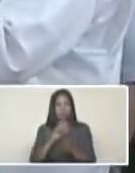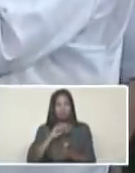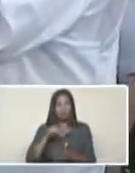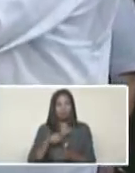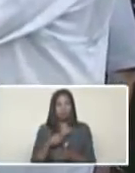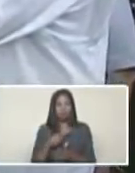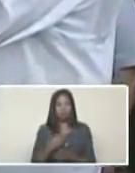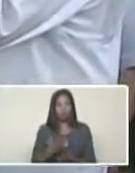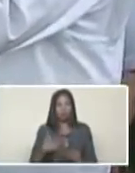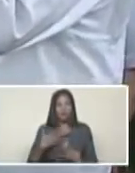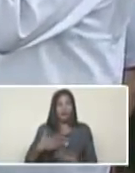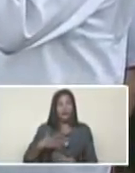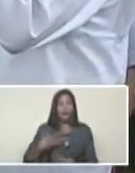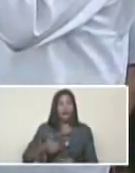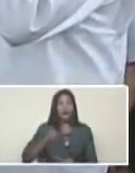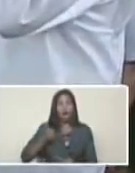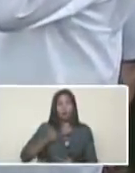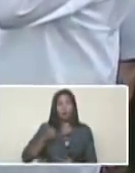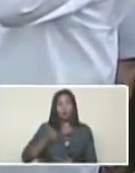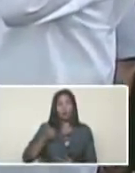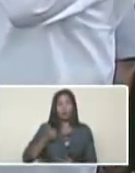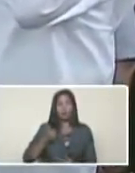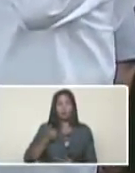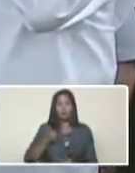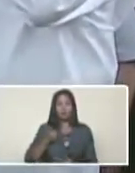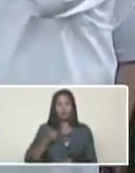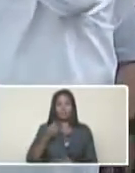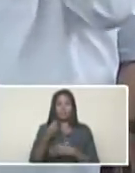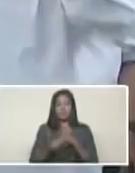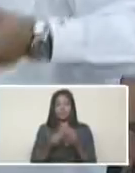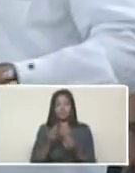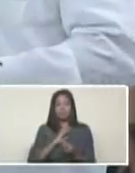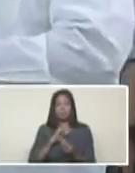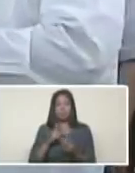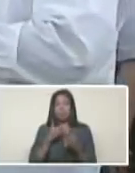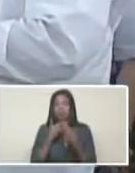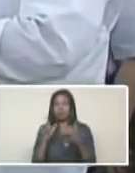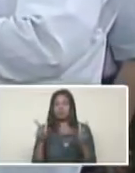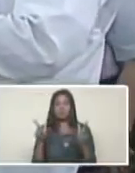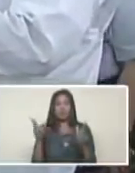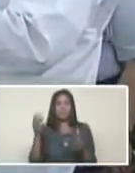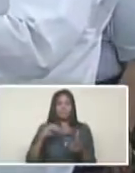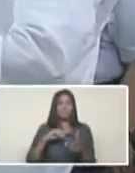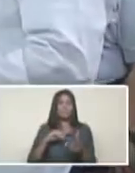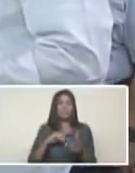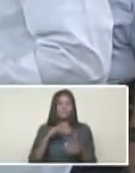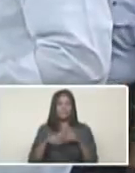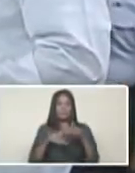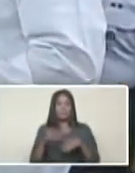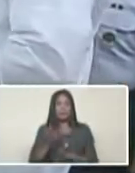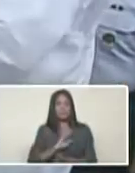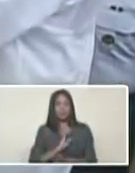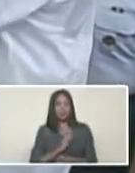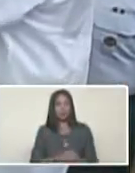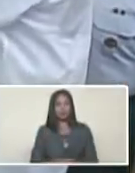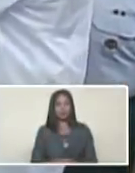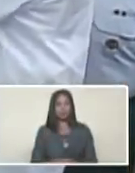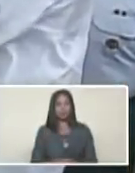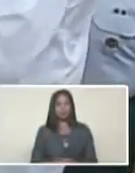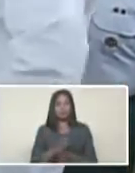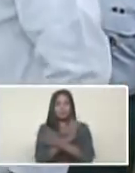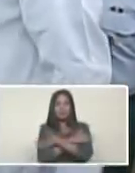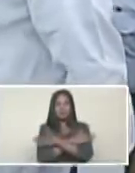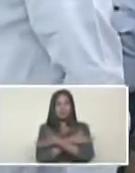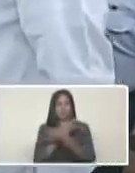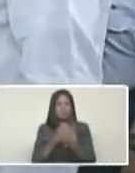nosotros es una gran oportunidad para crear, para liberarnos, para andar con pies propios. Así que lo felicito.